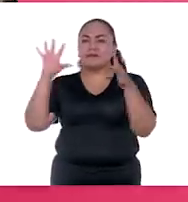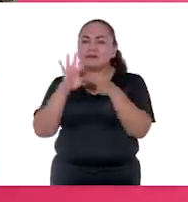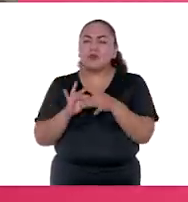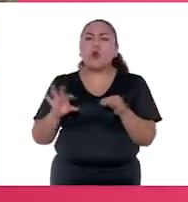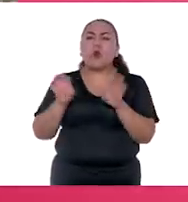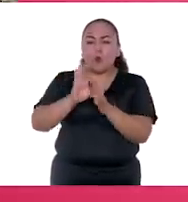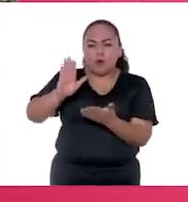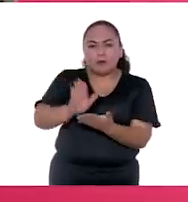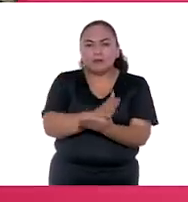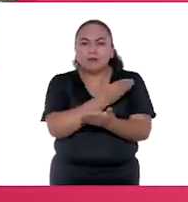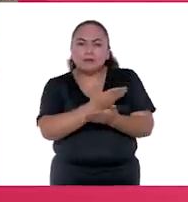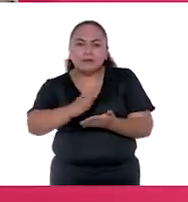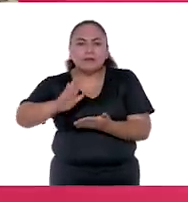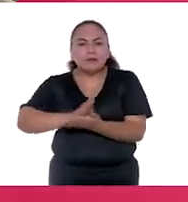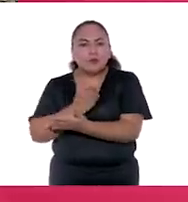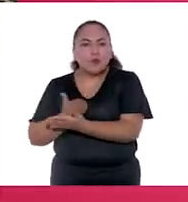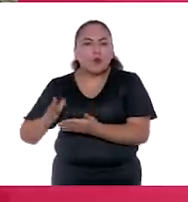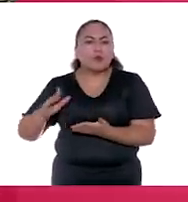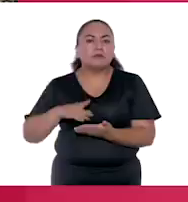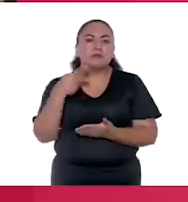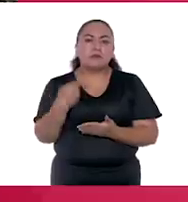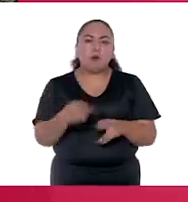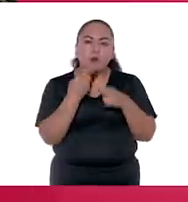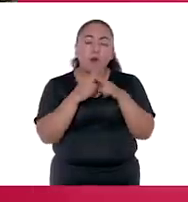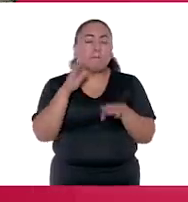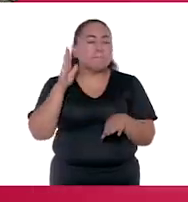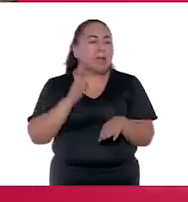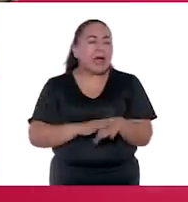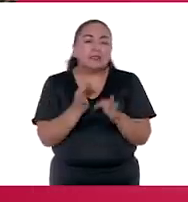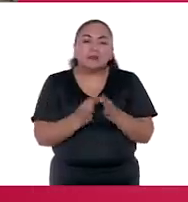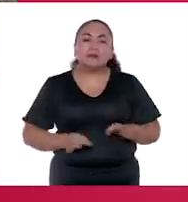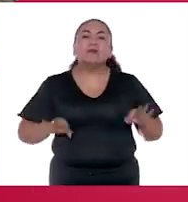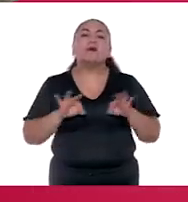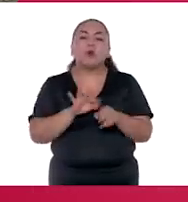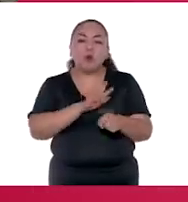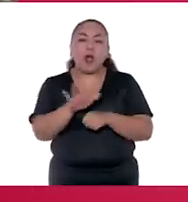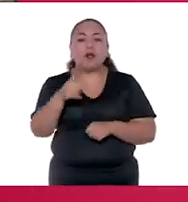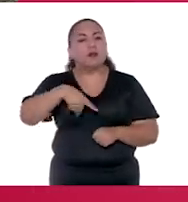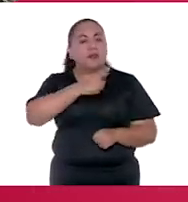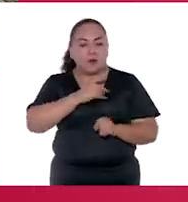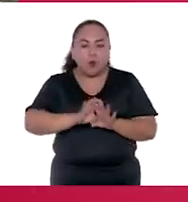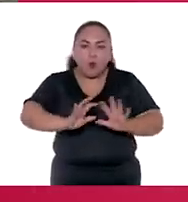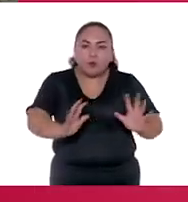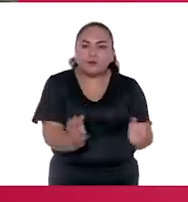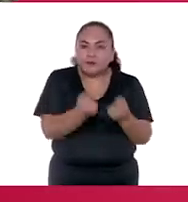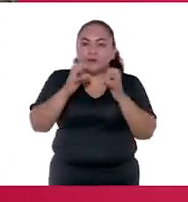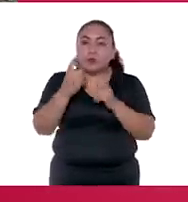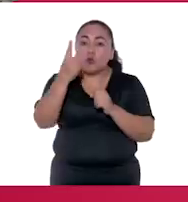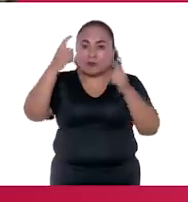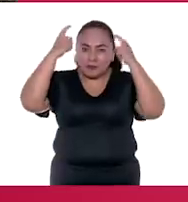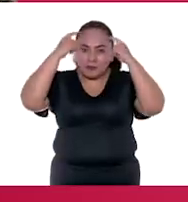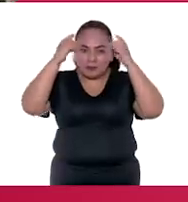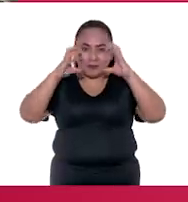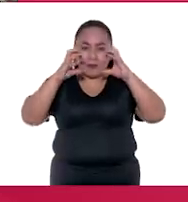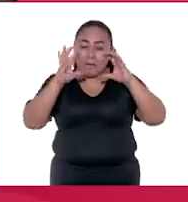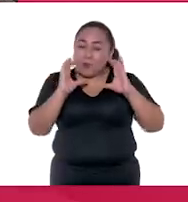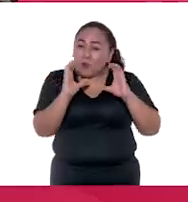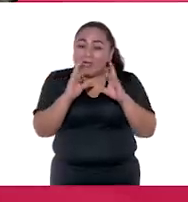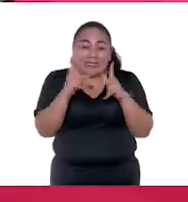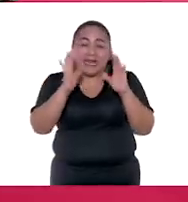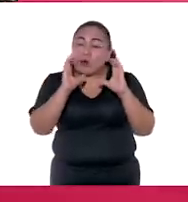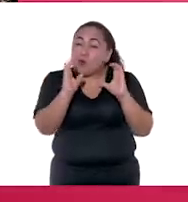se clasifican estos huesos y una de las tareas más importantes es tratar de rescatar los cráneos lo más completos que se